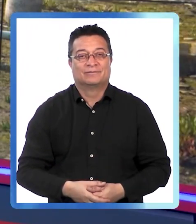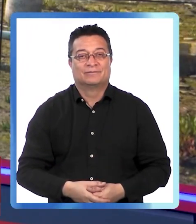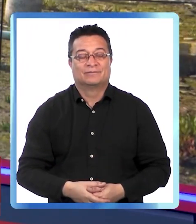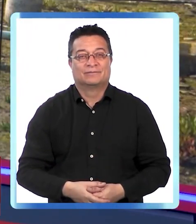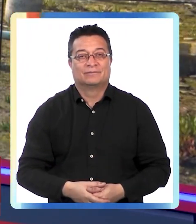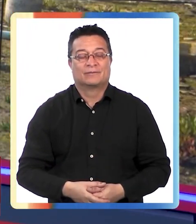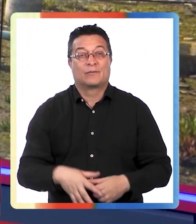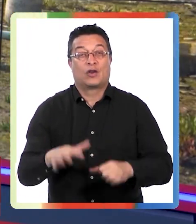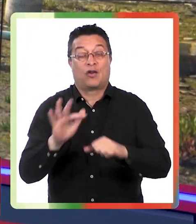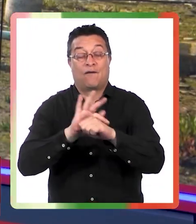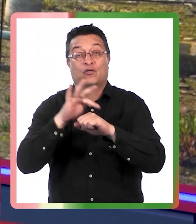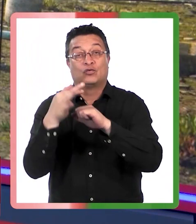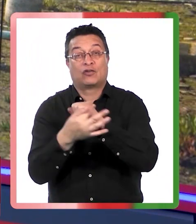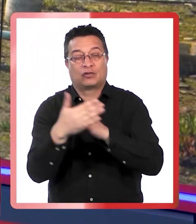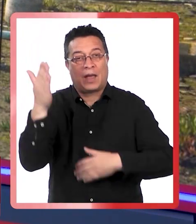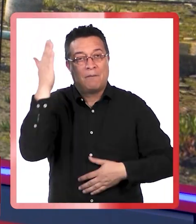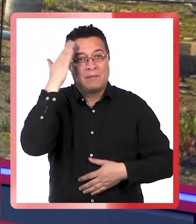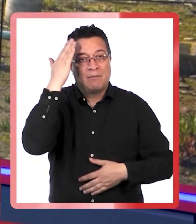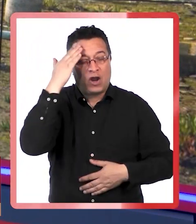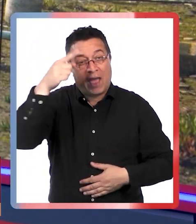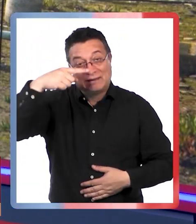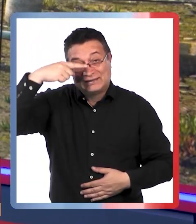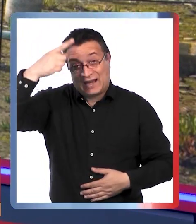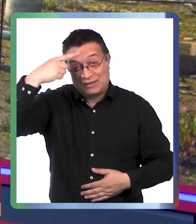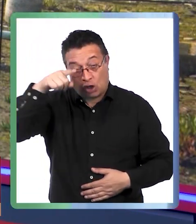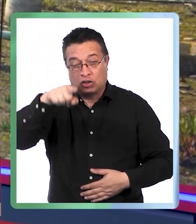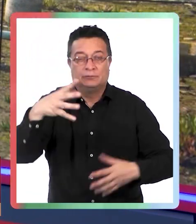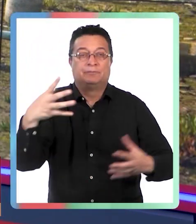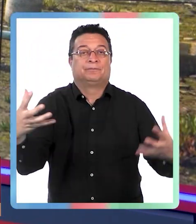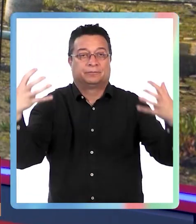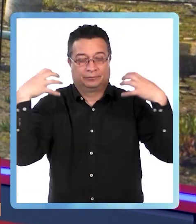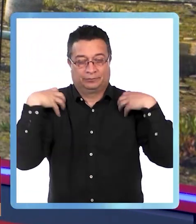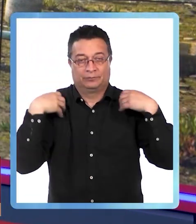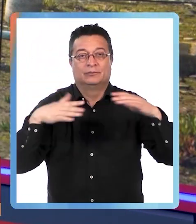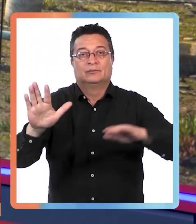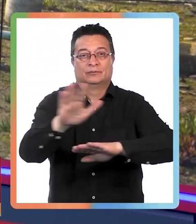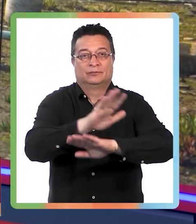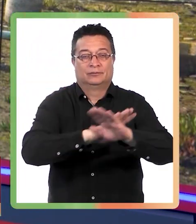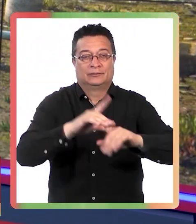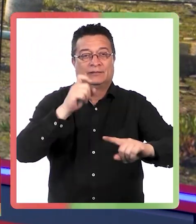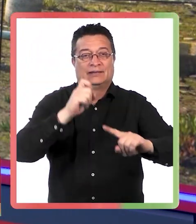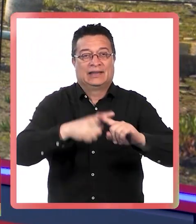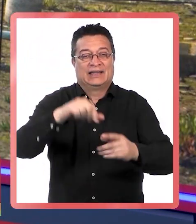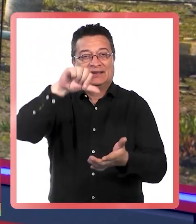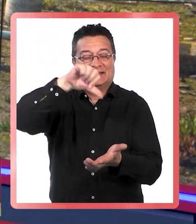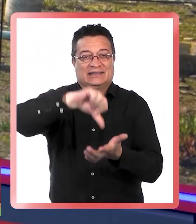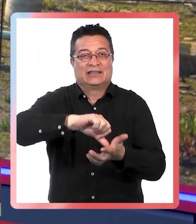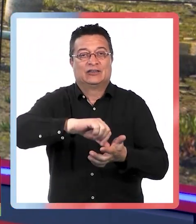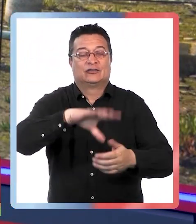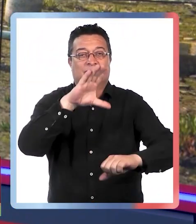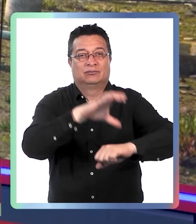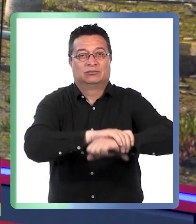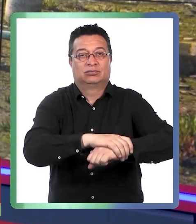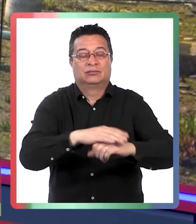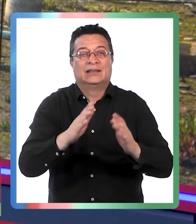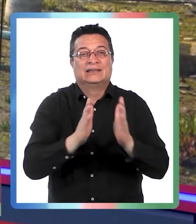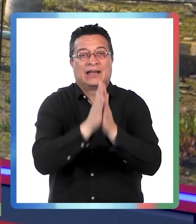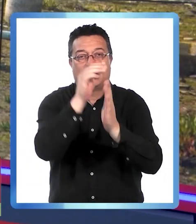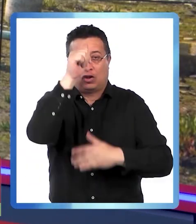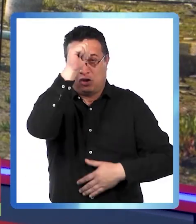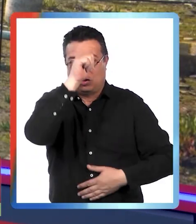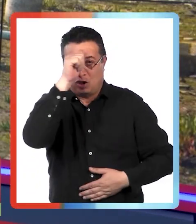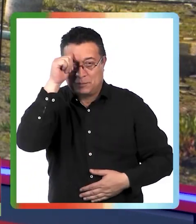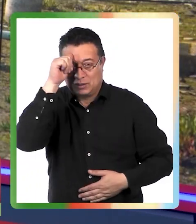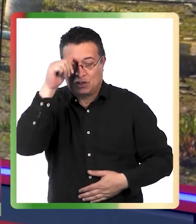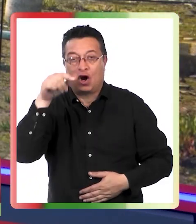La Fundación por la Memoria de San Antonio será la encargada de resguardar el ex centro de detención de Santo Domingo.